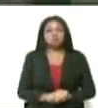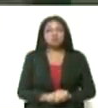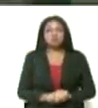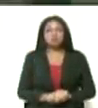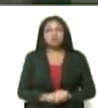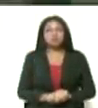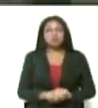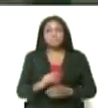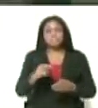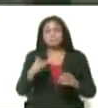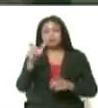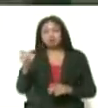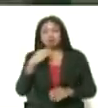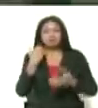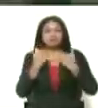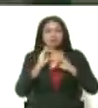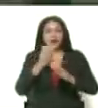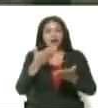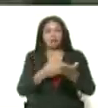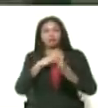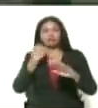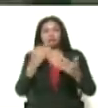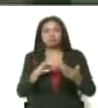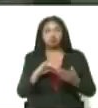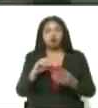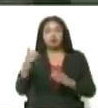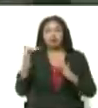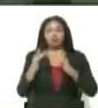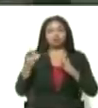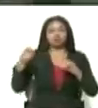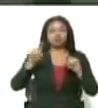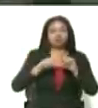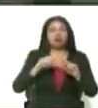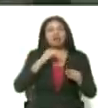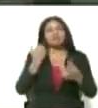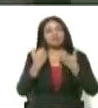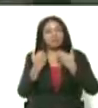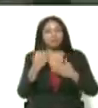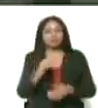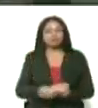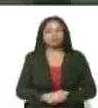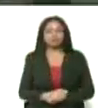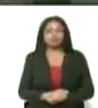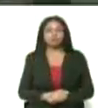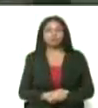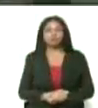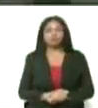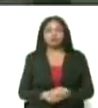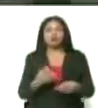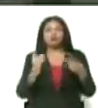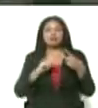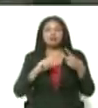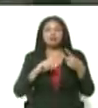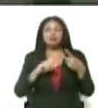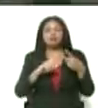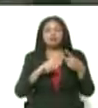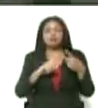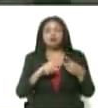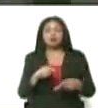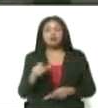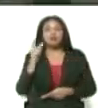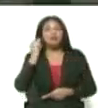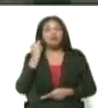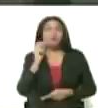sido positivo al COVID-19. El segundo caso es una femenina también